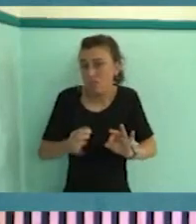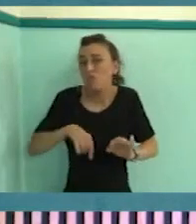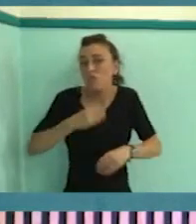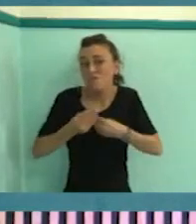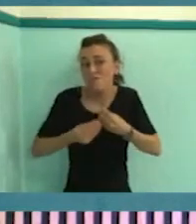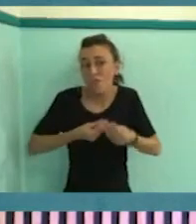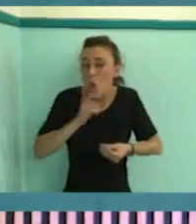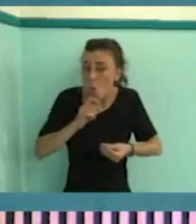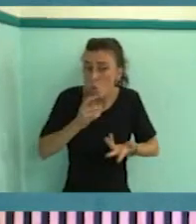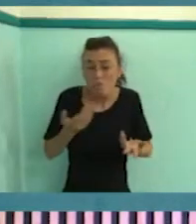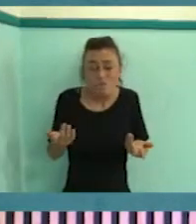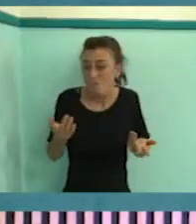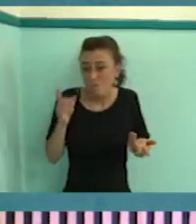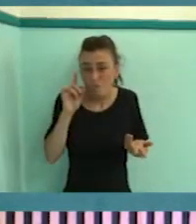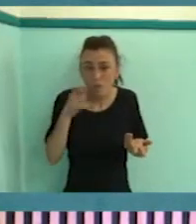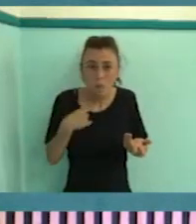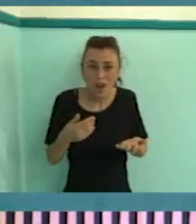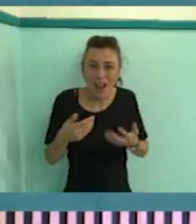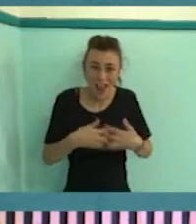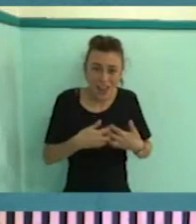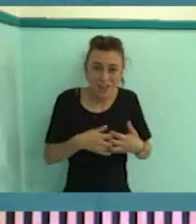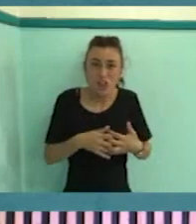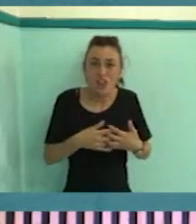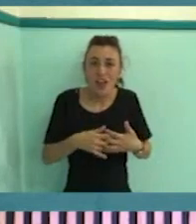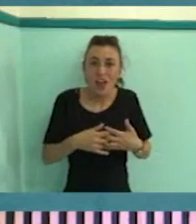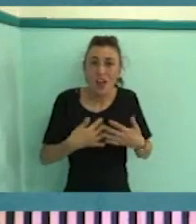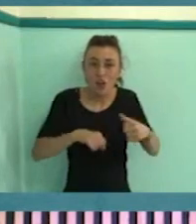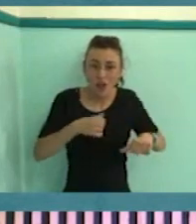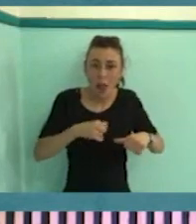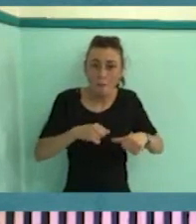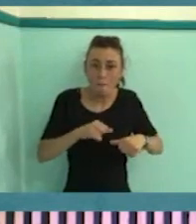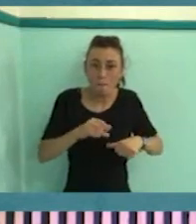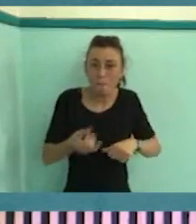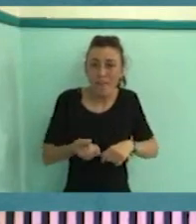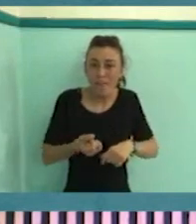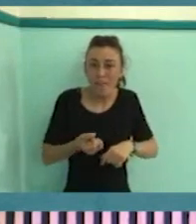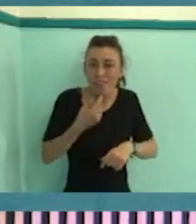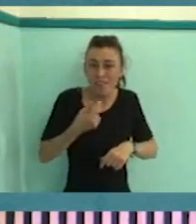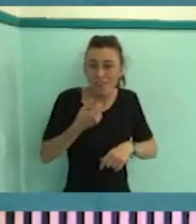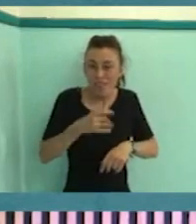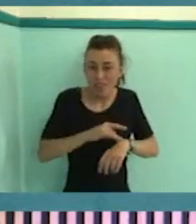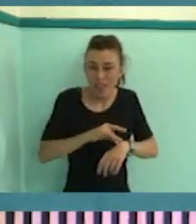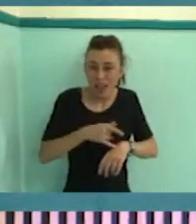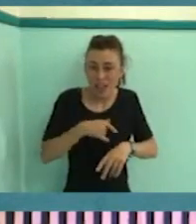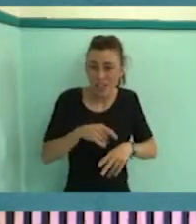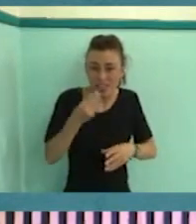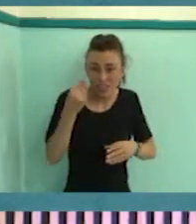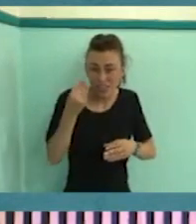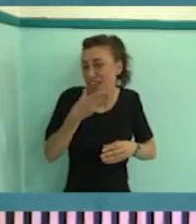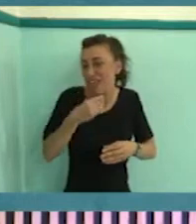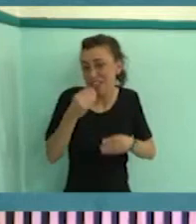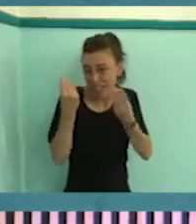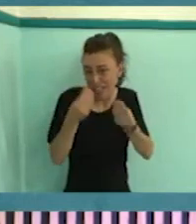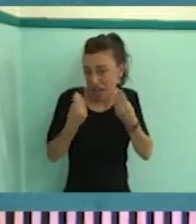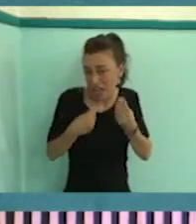eh es una industria la de la belleza y la de la cirugía y medicina estética que gana muchísimo dinero a Costa de nuestros complejos no por